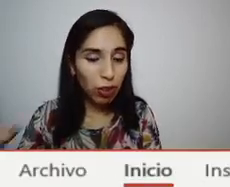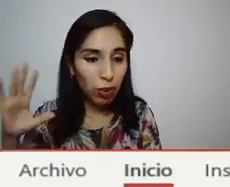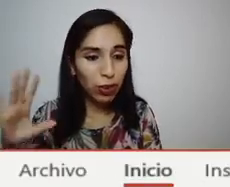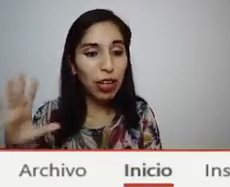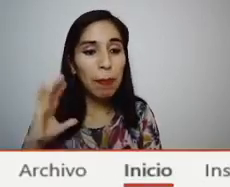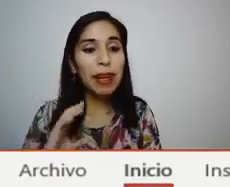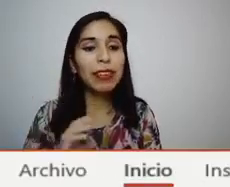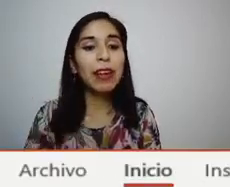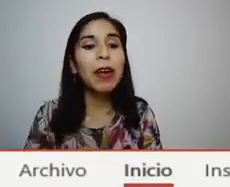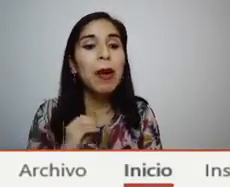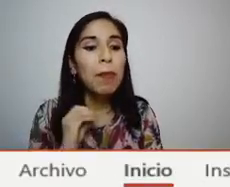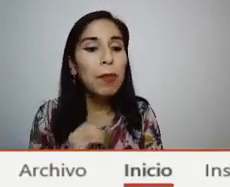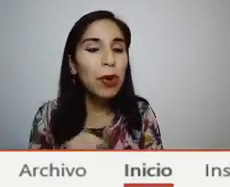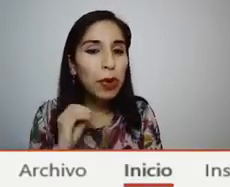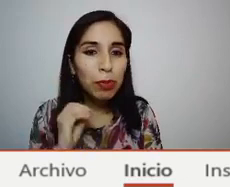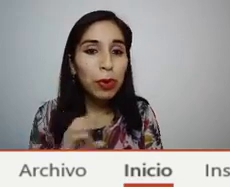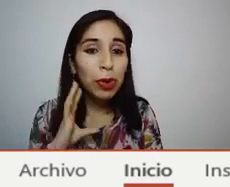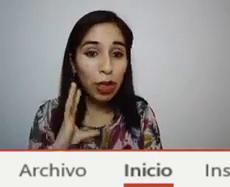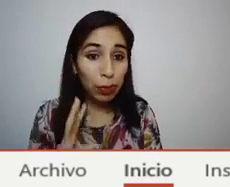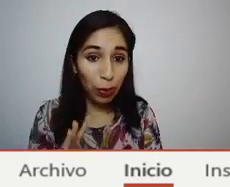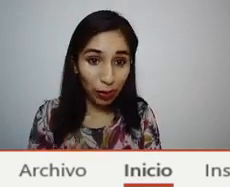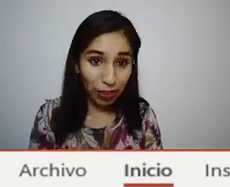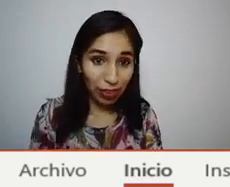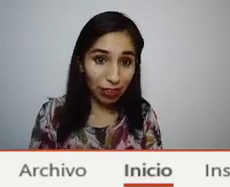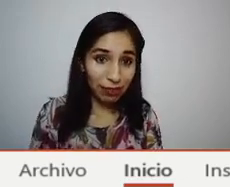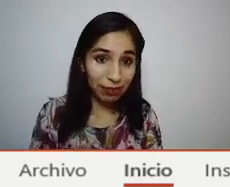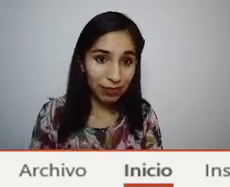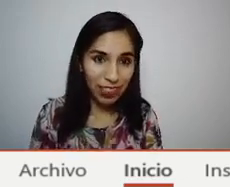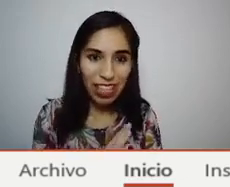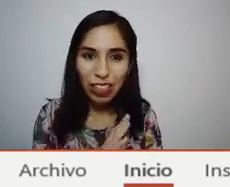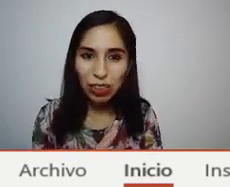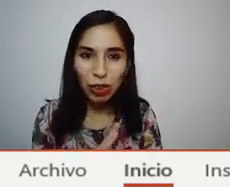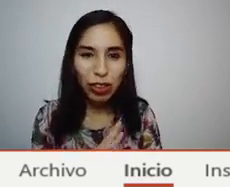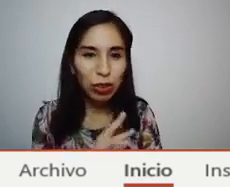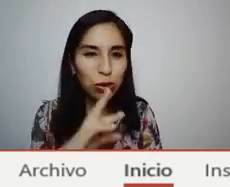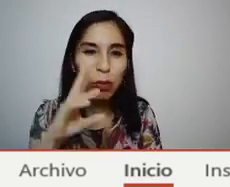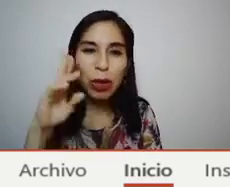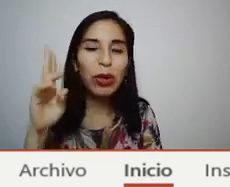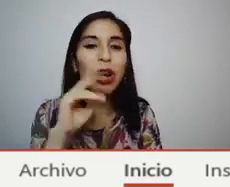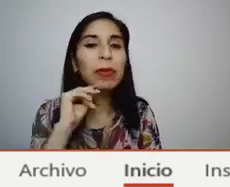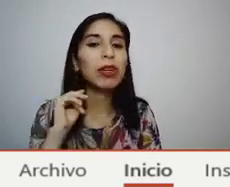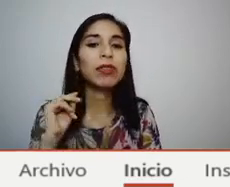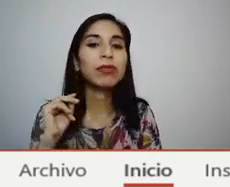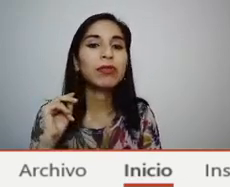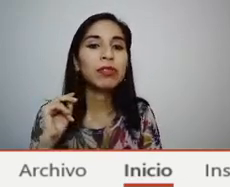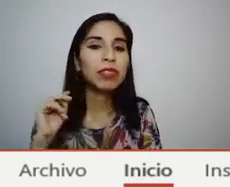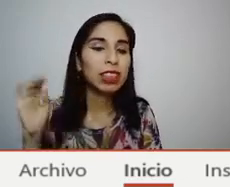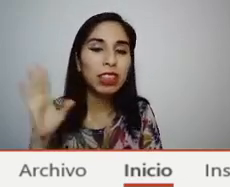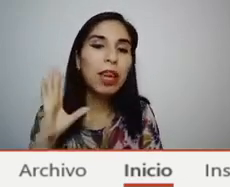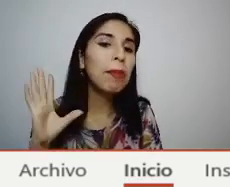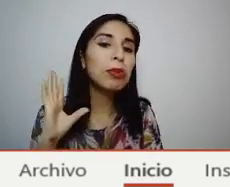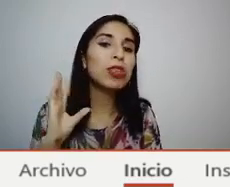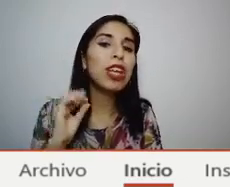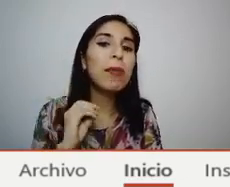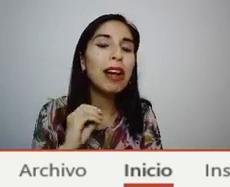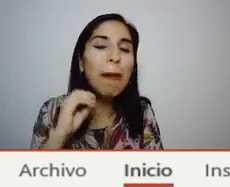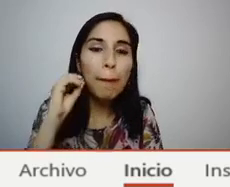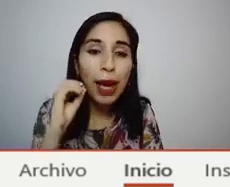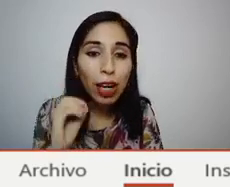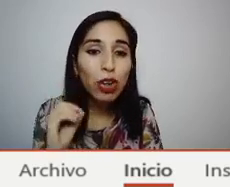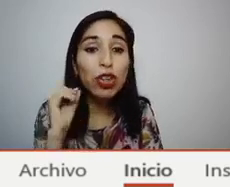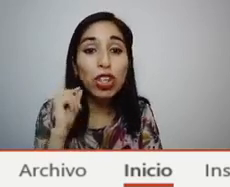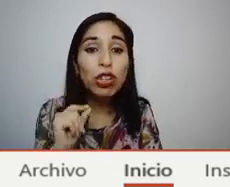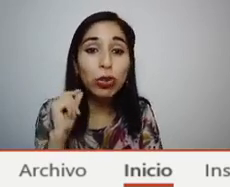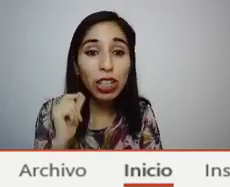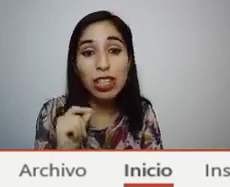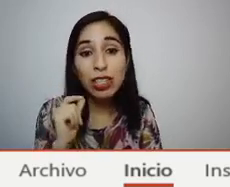conocer otra parte muy muy importante y esto es su mejor amigo siempre ustedes van a